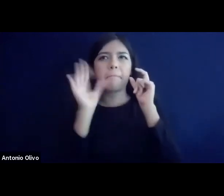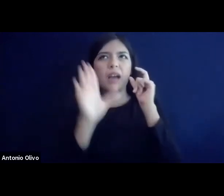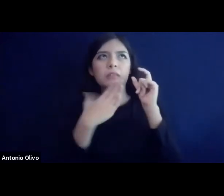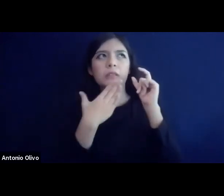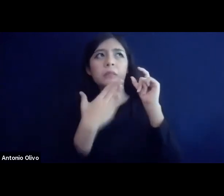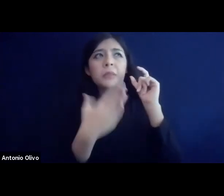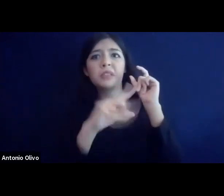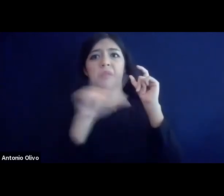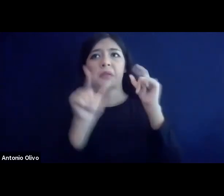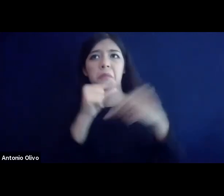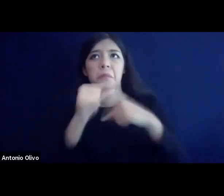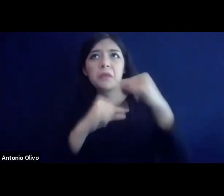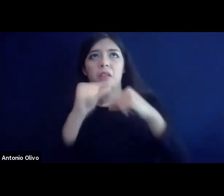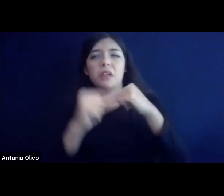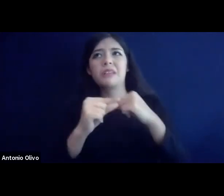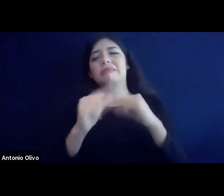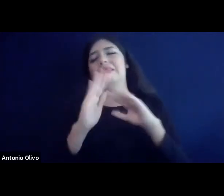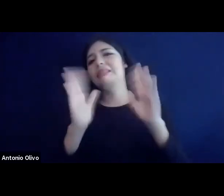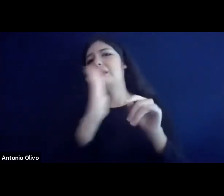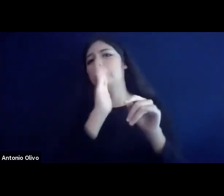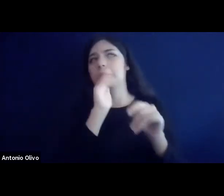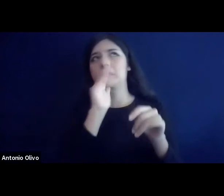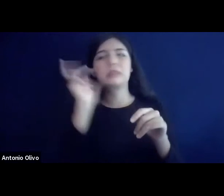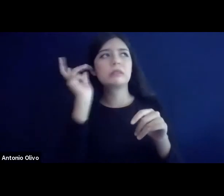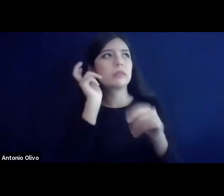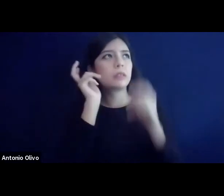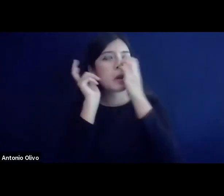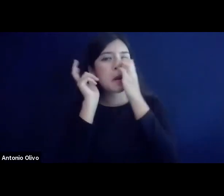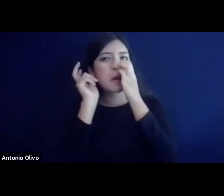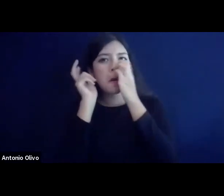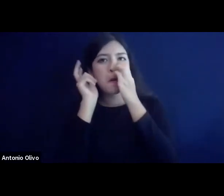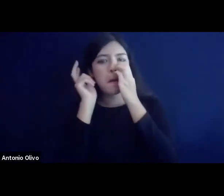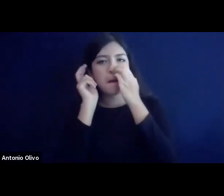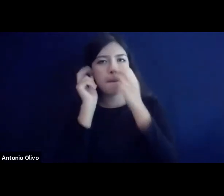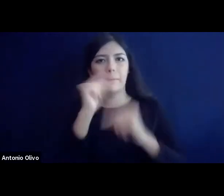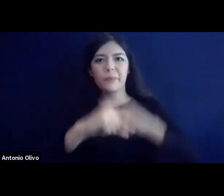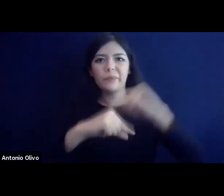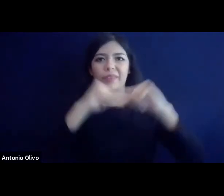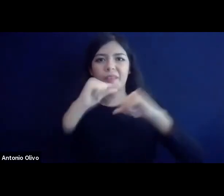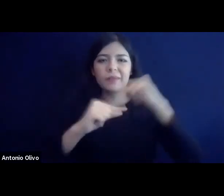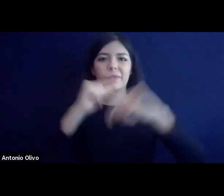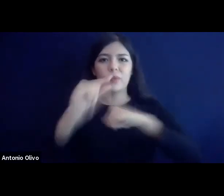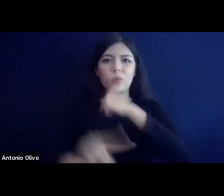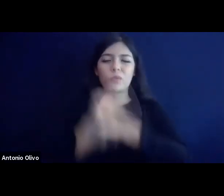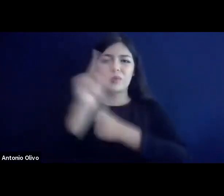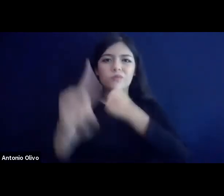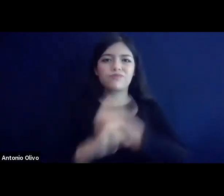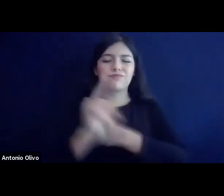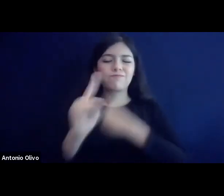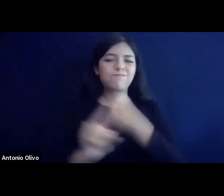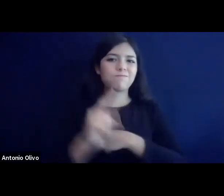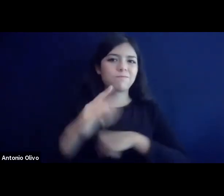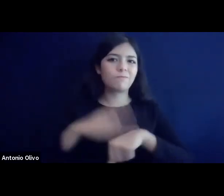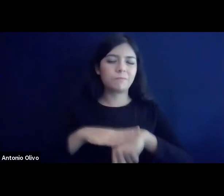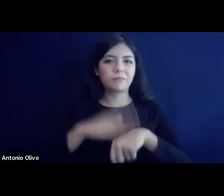no, o sea, seguía progresando, progresando. Y bueno, ya finalmente, a